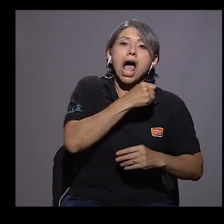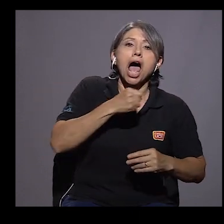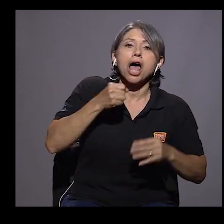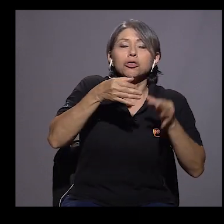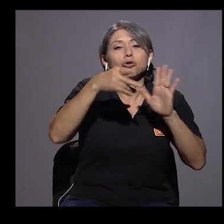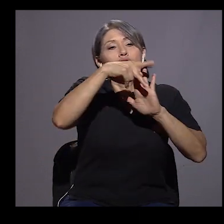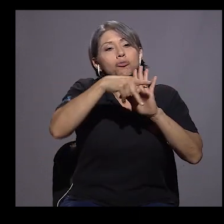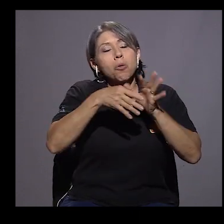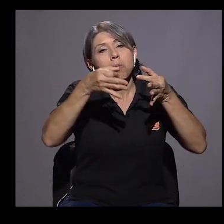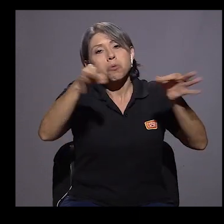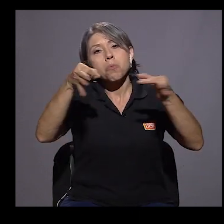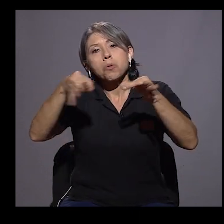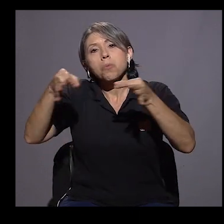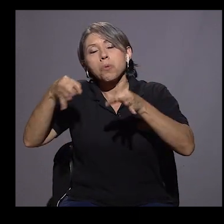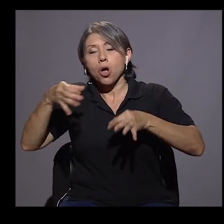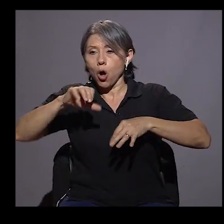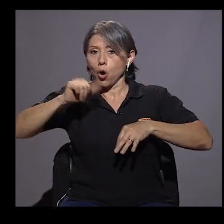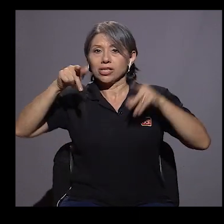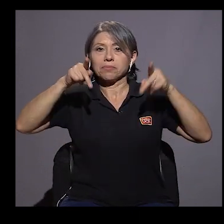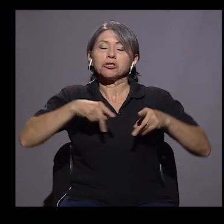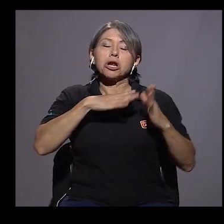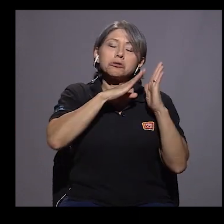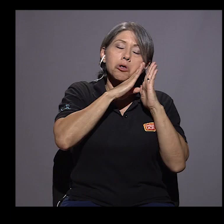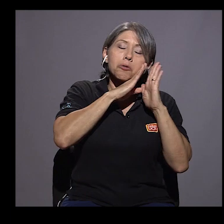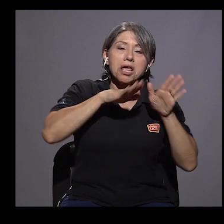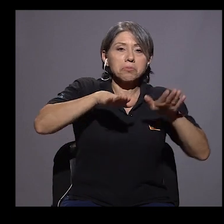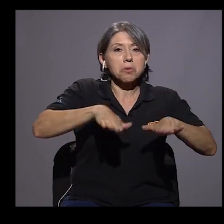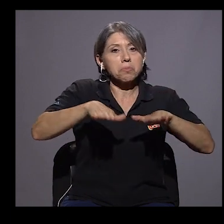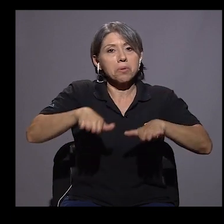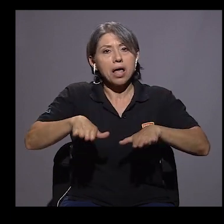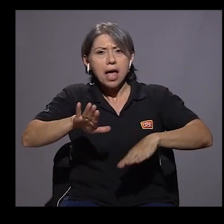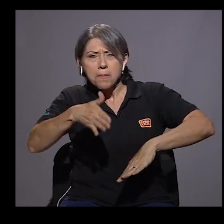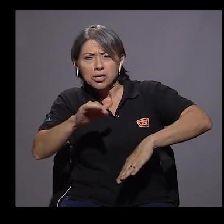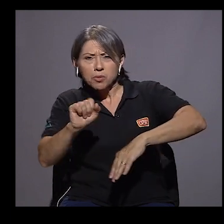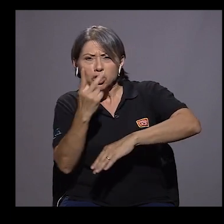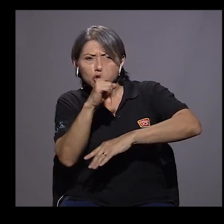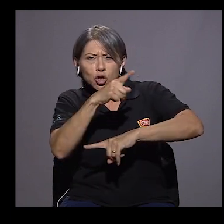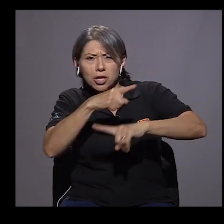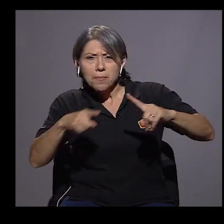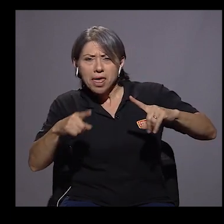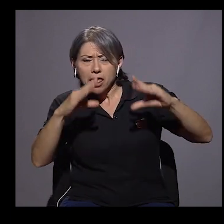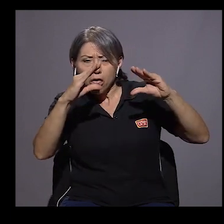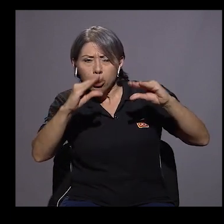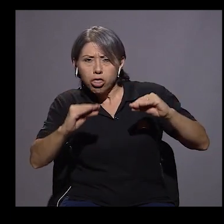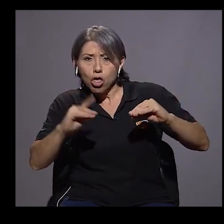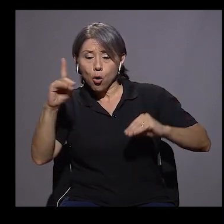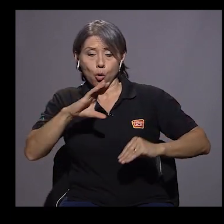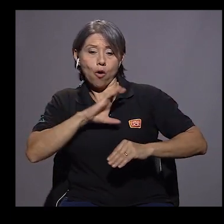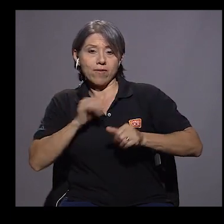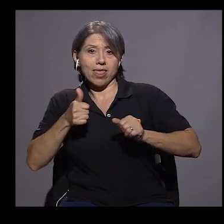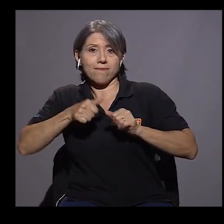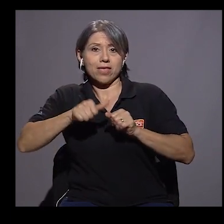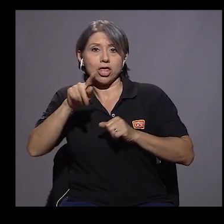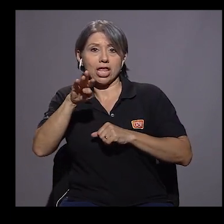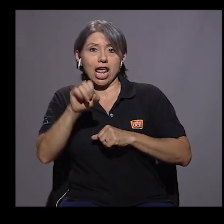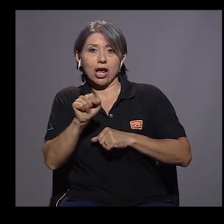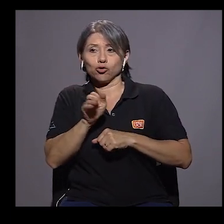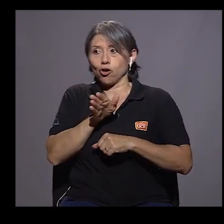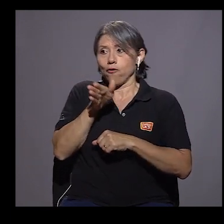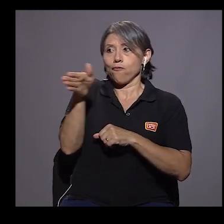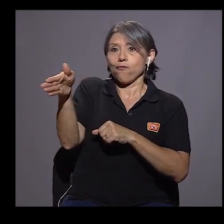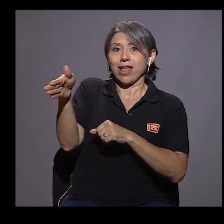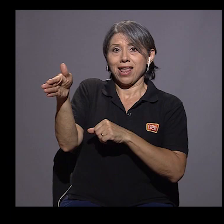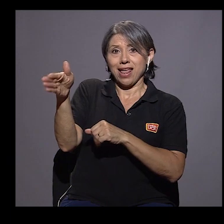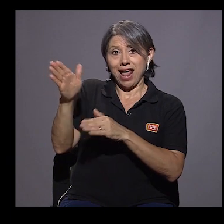vivo, el canto de consignas, juegos, mientras otras dormíamos. Alrededor de las 12:30 se acercó un oficial